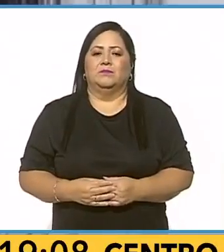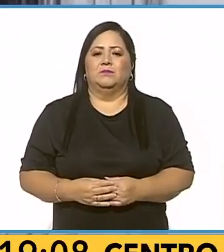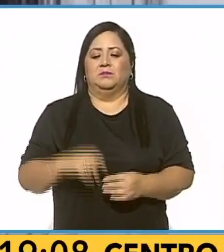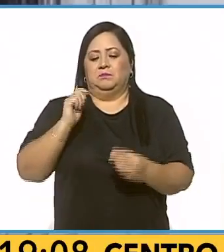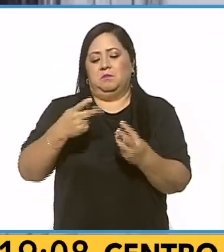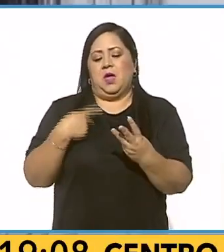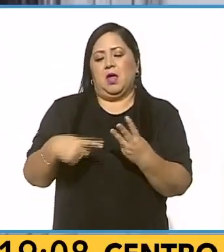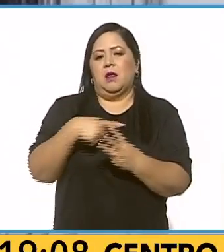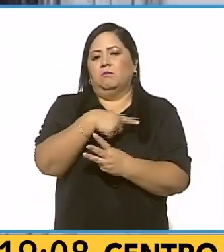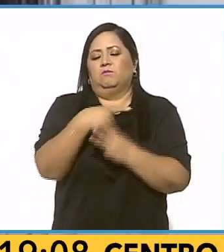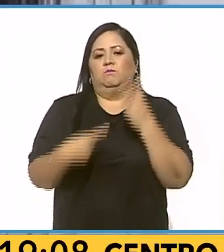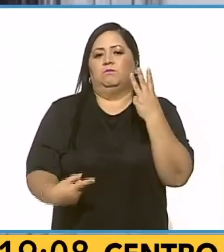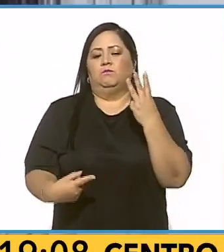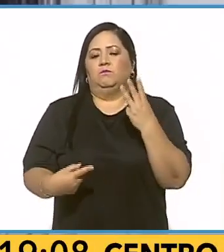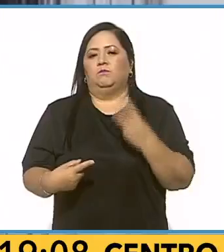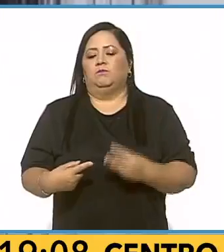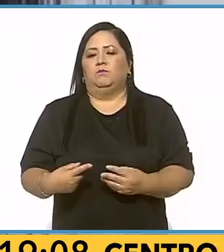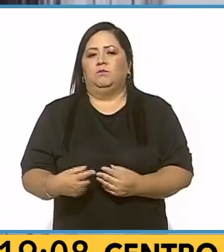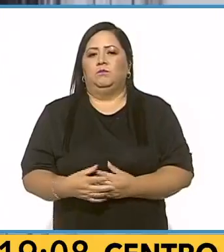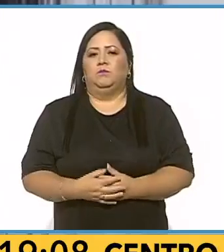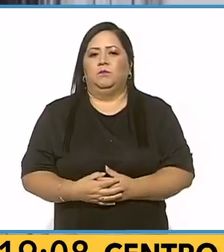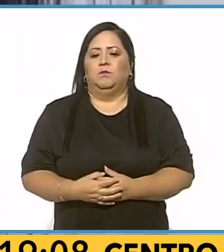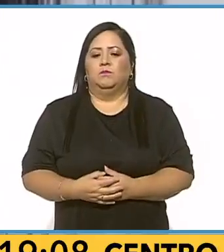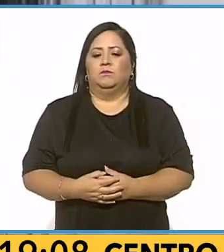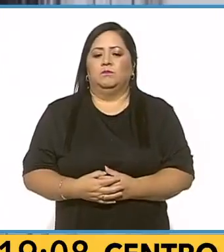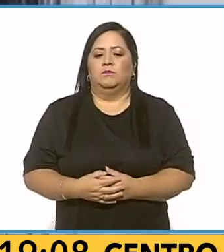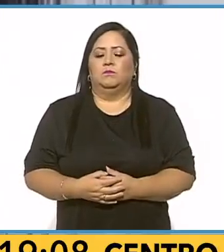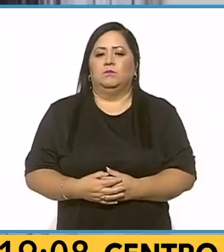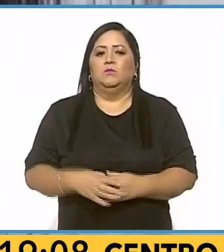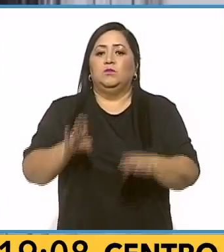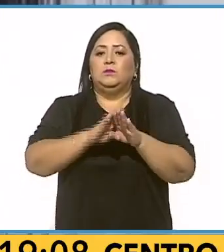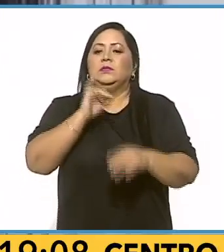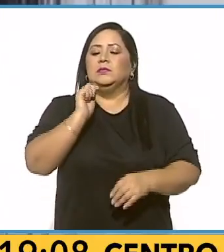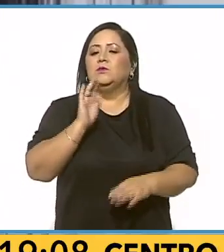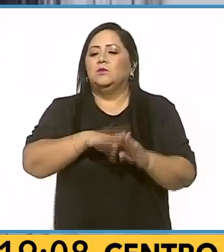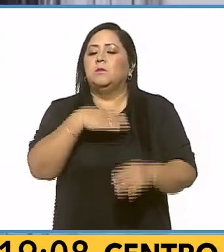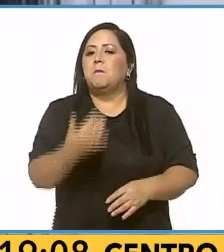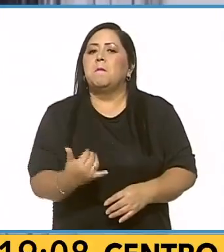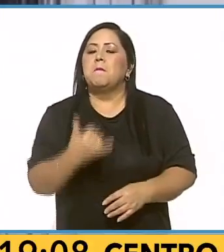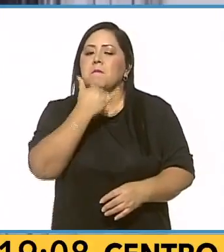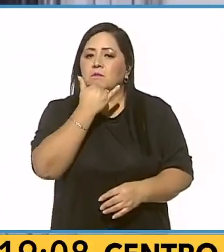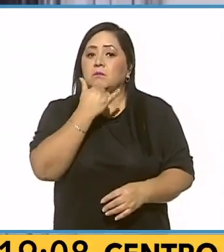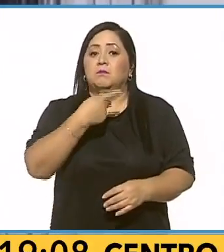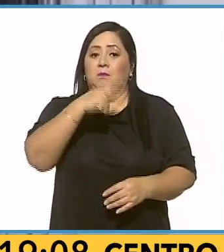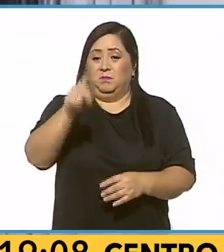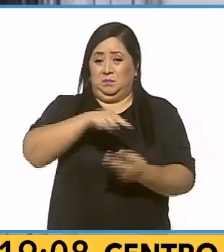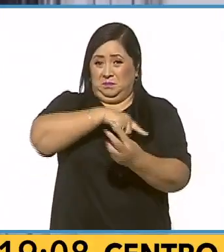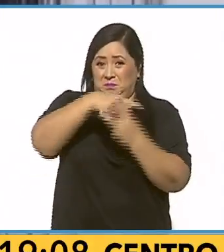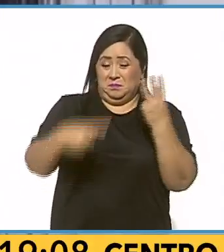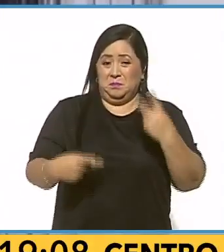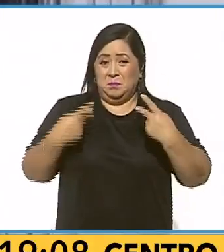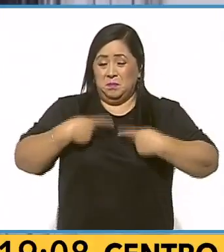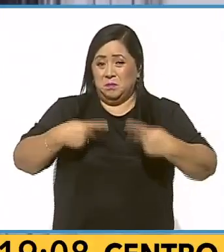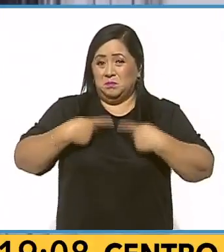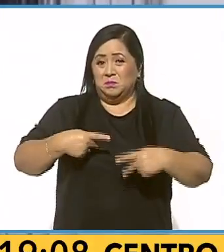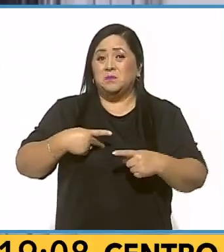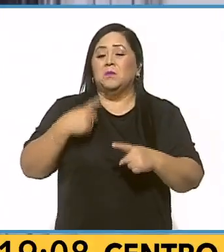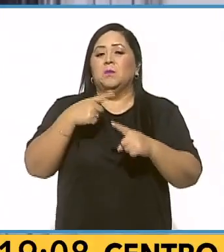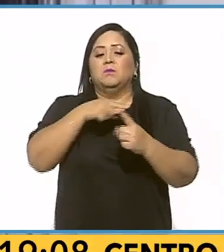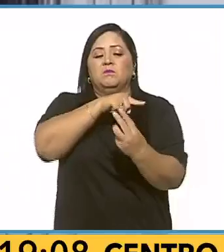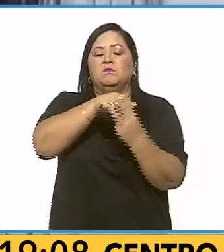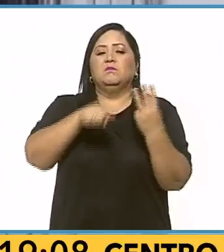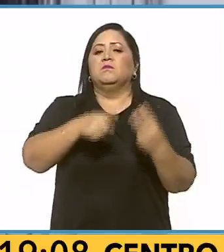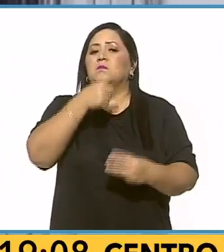pues pues sí, estos actos prácticamente de clemencia. Y una cosa importante, los tres escritos vienen,